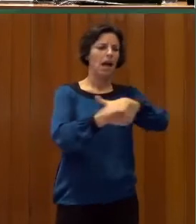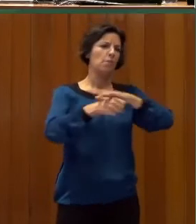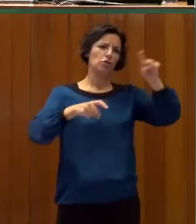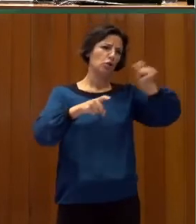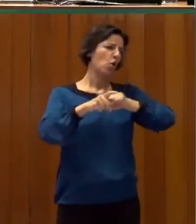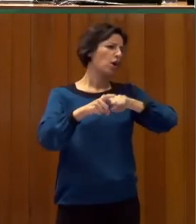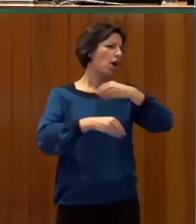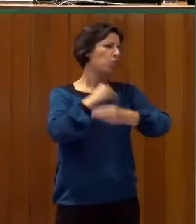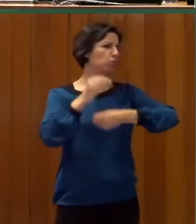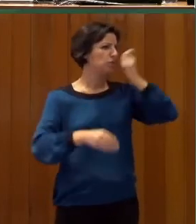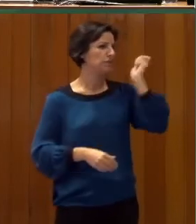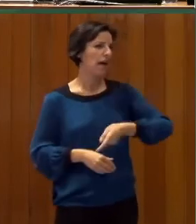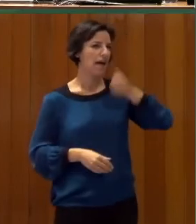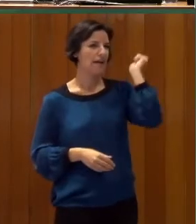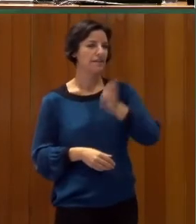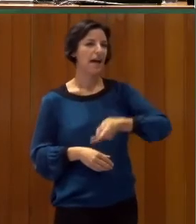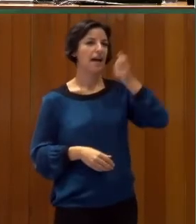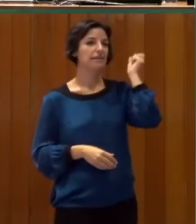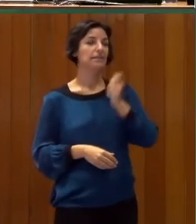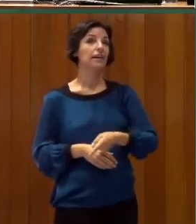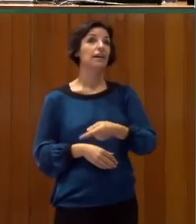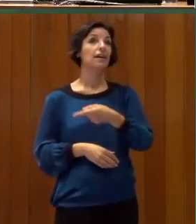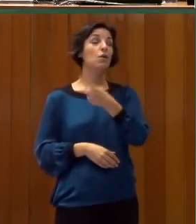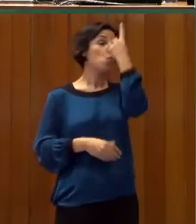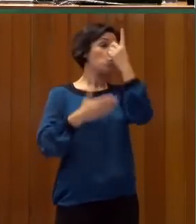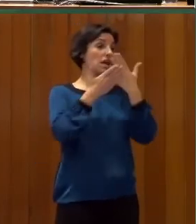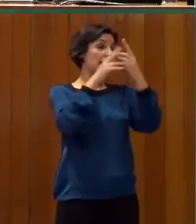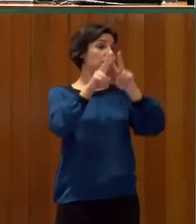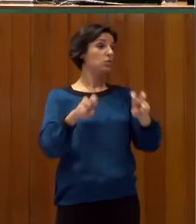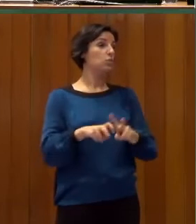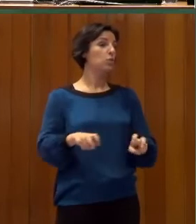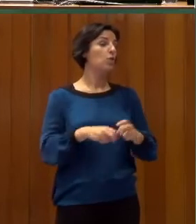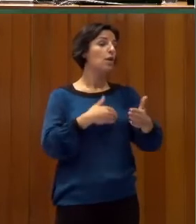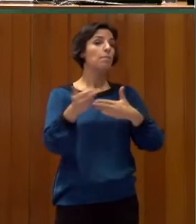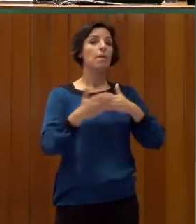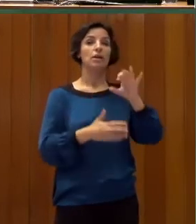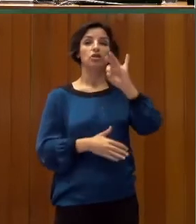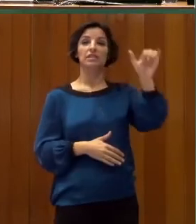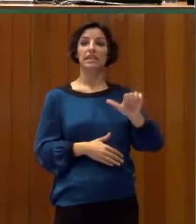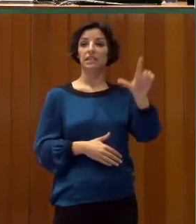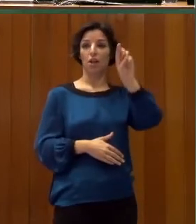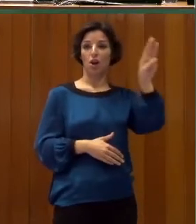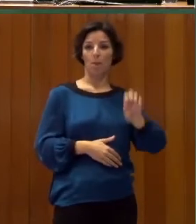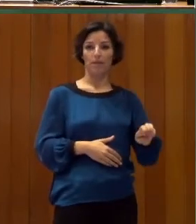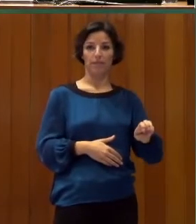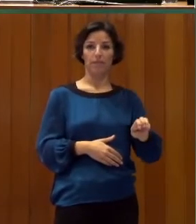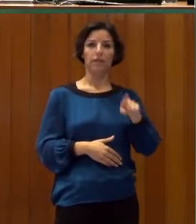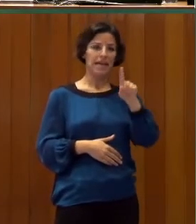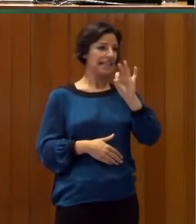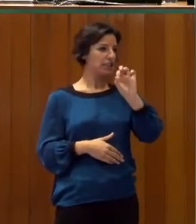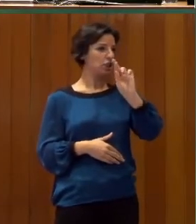la psicología y uno de los estudios es el de Sánchez López, donde se emplea el